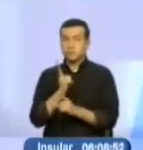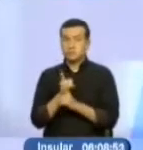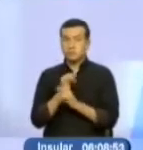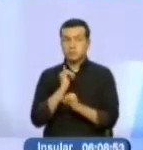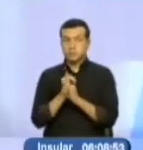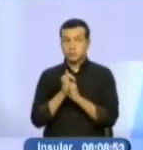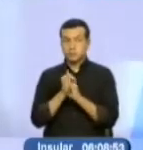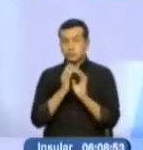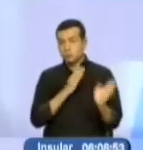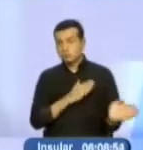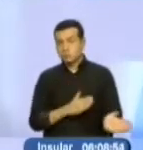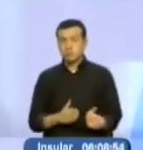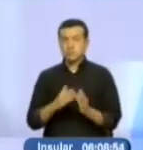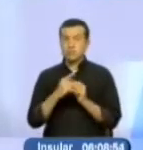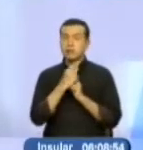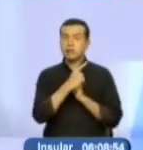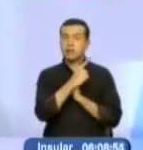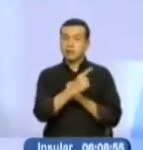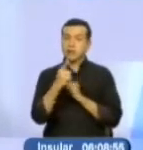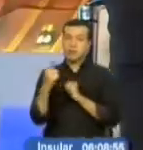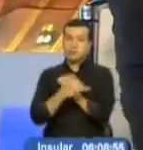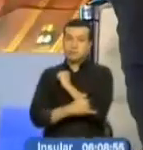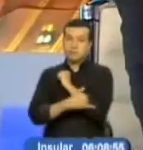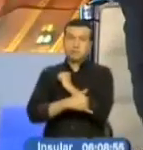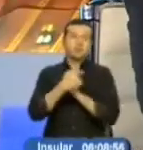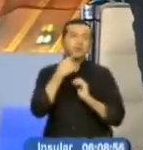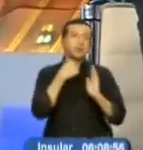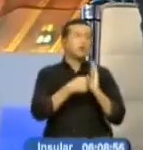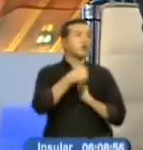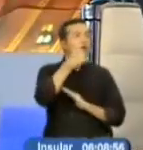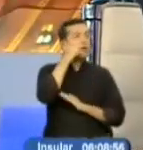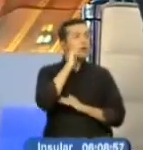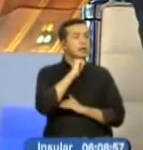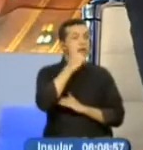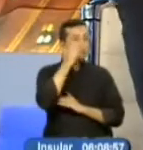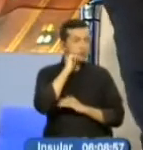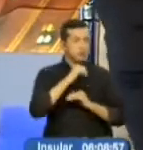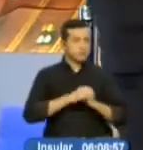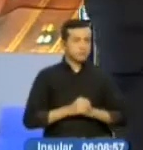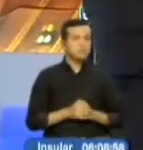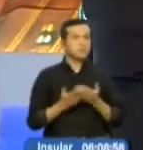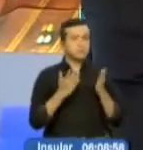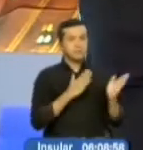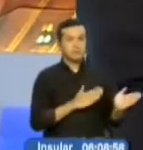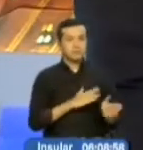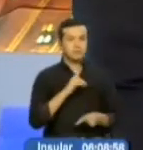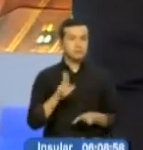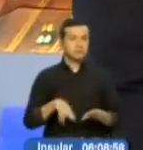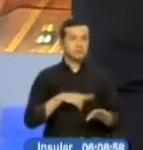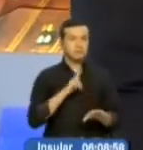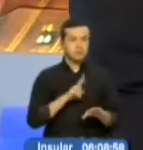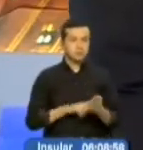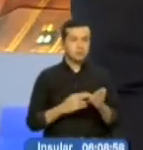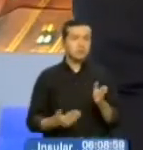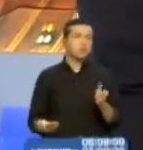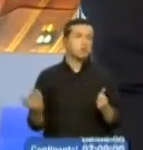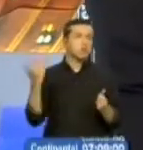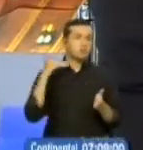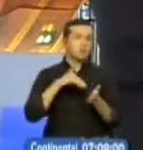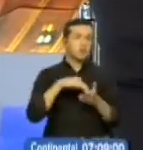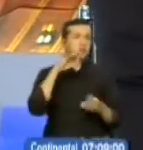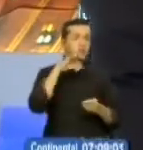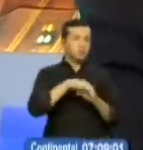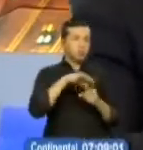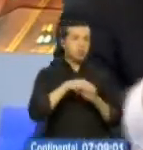esa legislación en cada país el día ayer se transcurrió con normalidad el reconteo de los votos